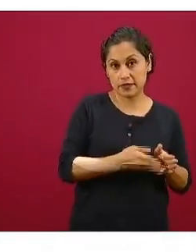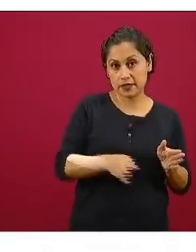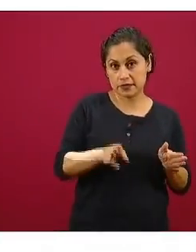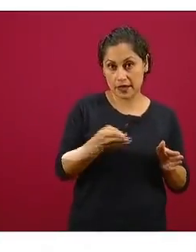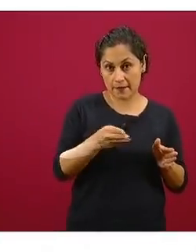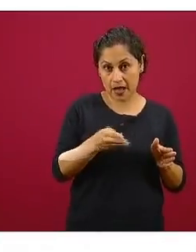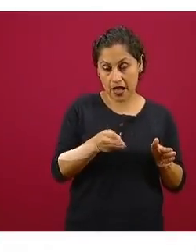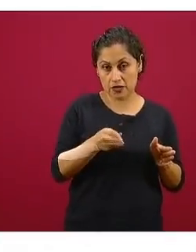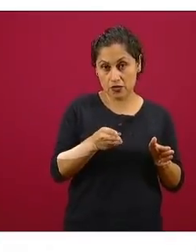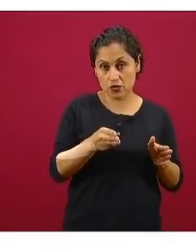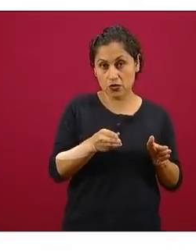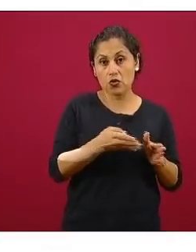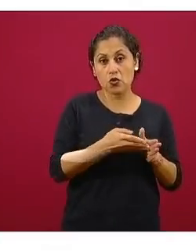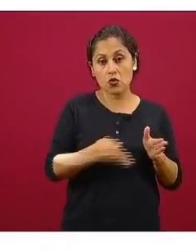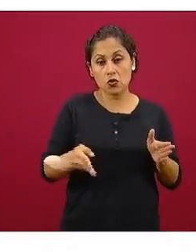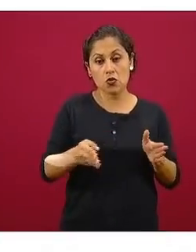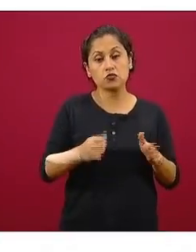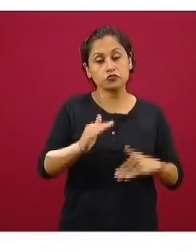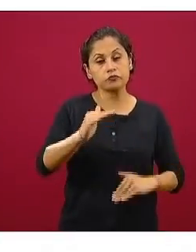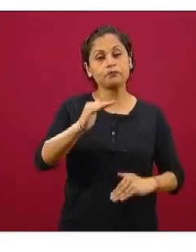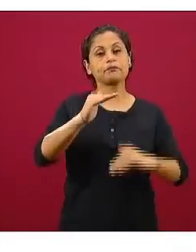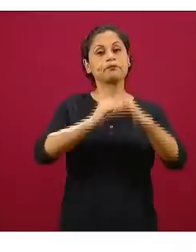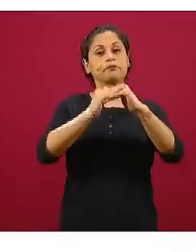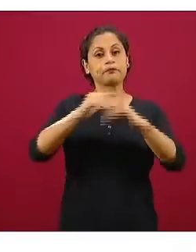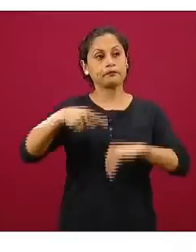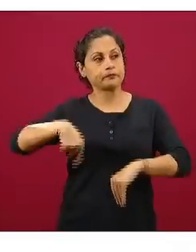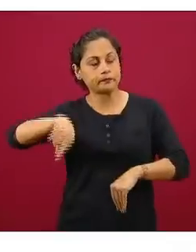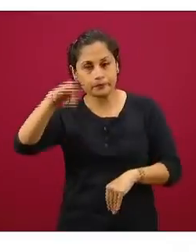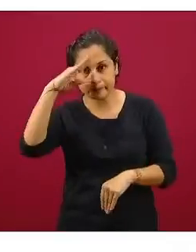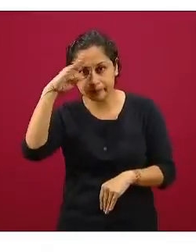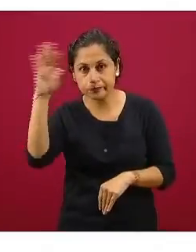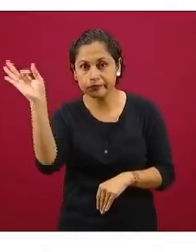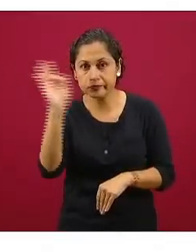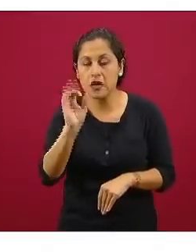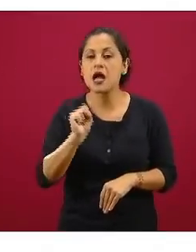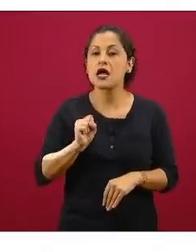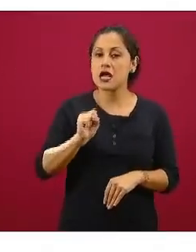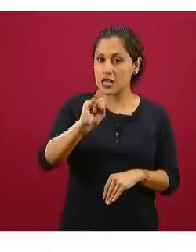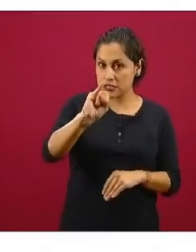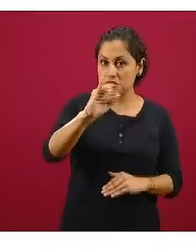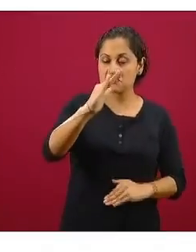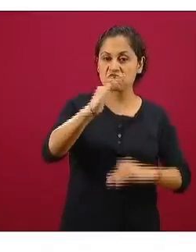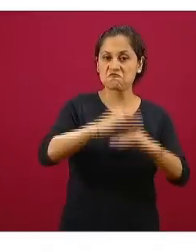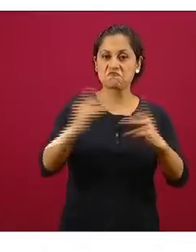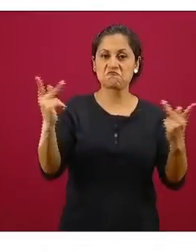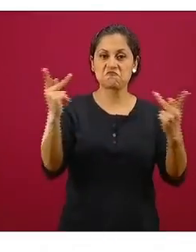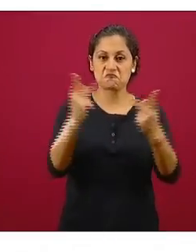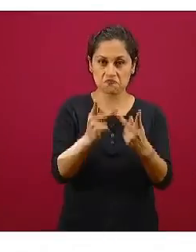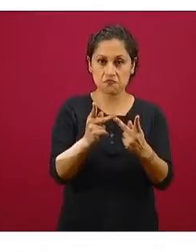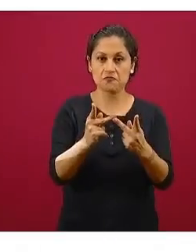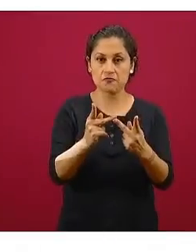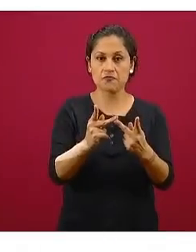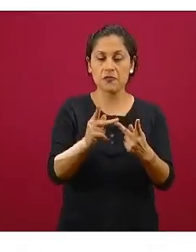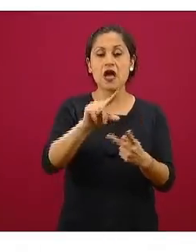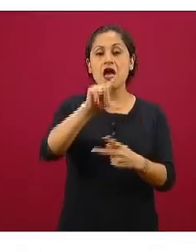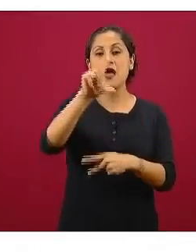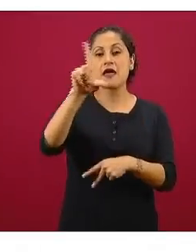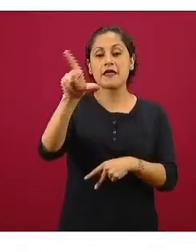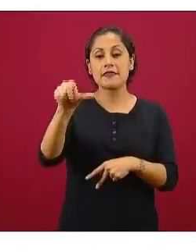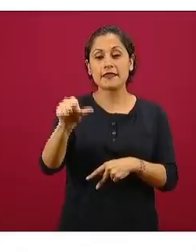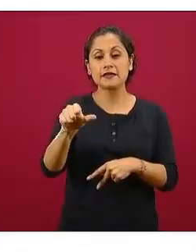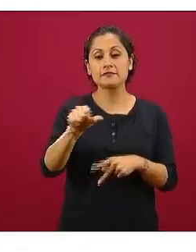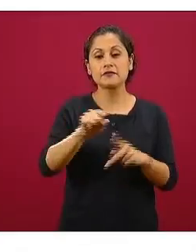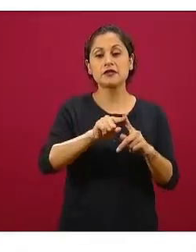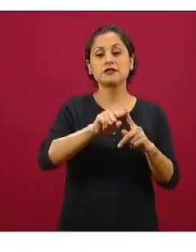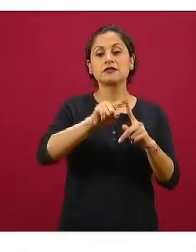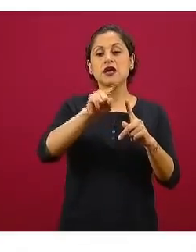donde ocurriría el punto cumbre. En su momento ocurrió, y desafortunadamente después empezamos a ver esta